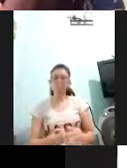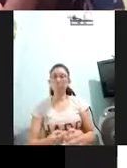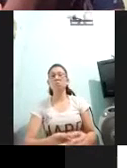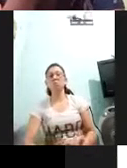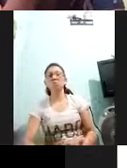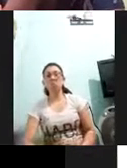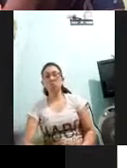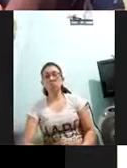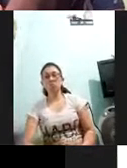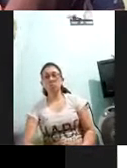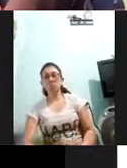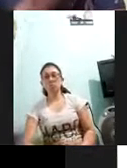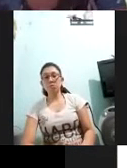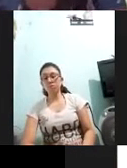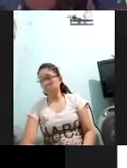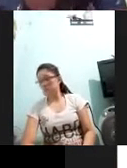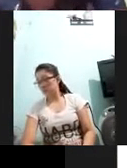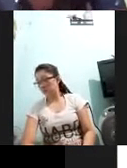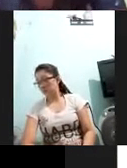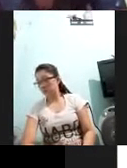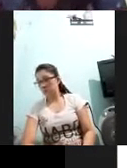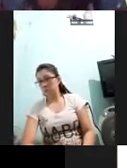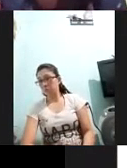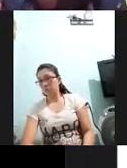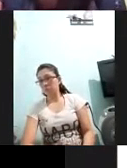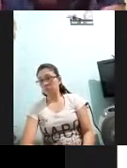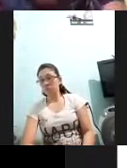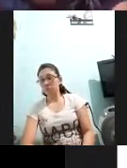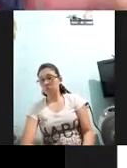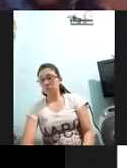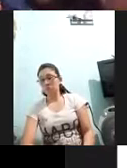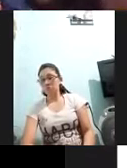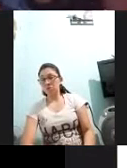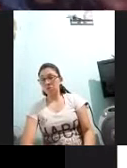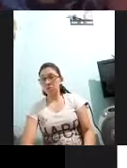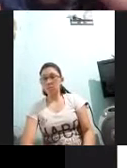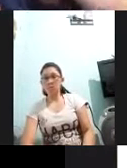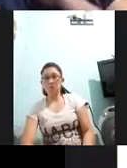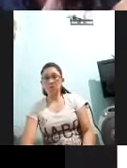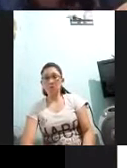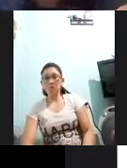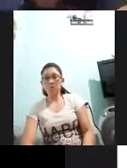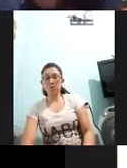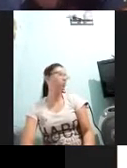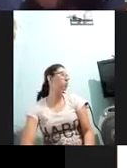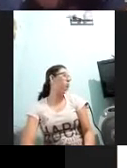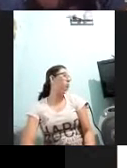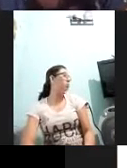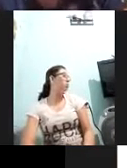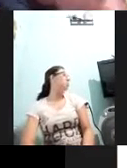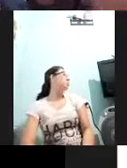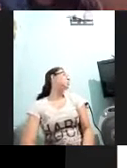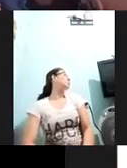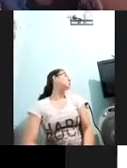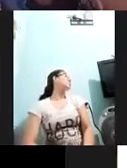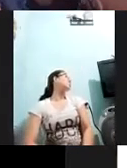name. Entonces, please, can you please spell your full name? Y él